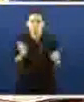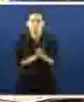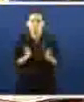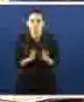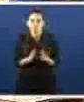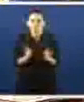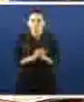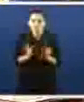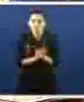Con o Grupo Parlamentario Socialista